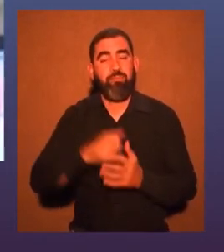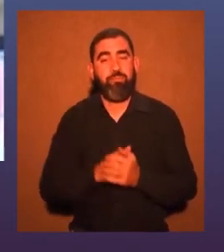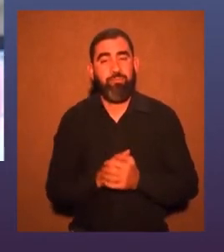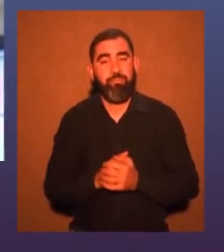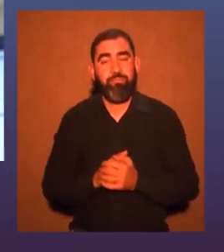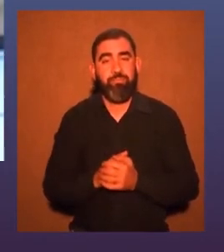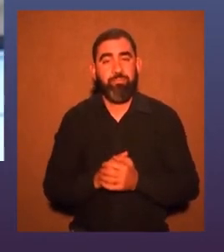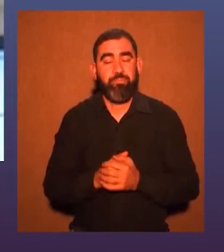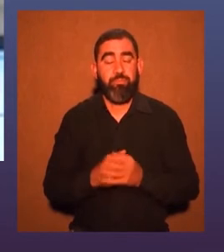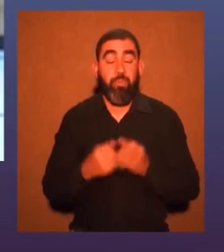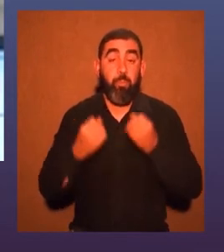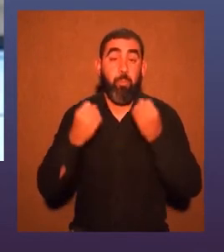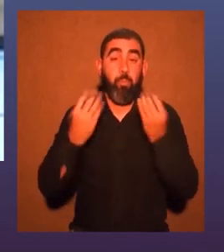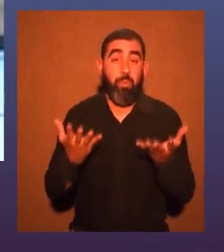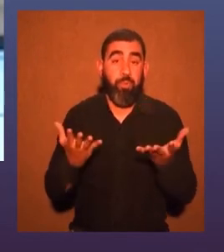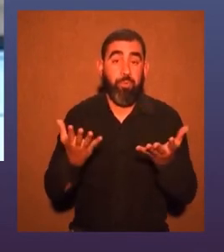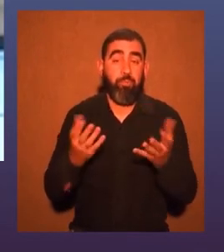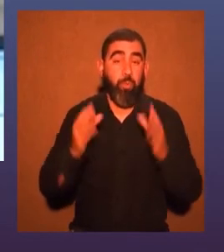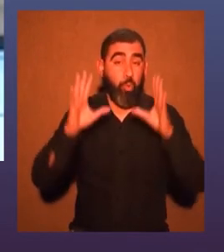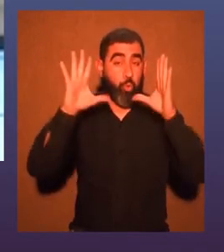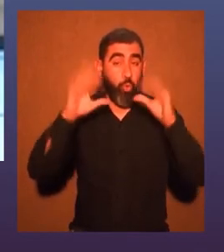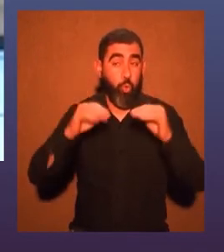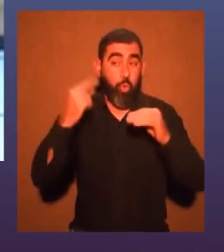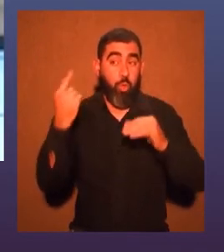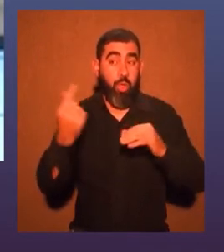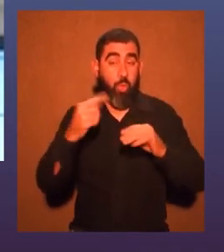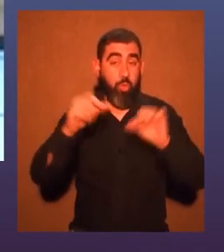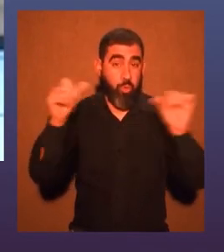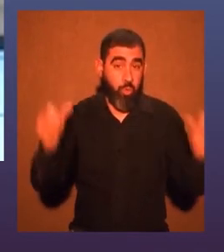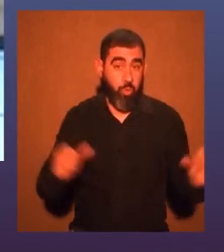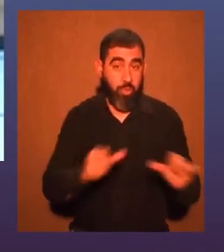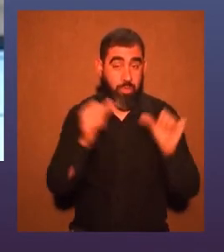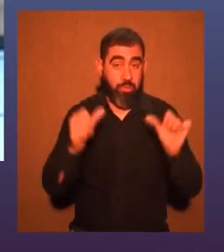Bueno, un poco en todas las obras,